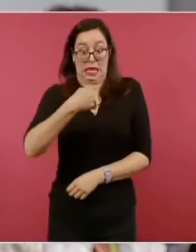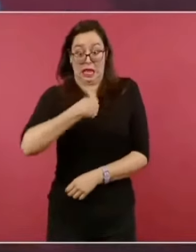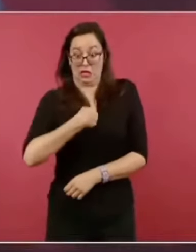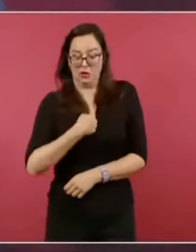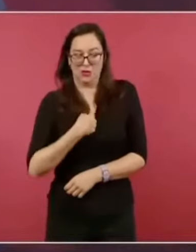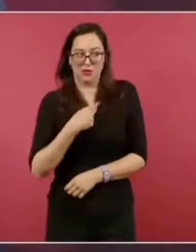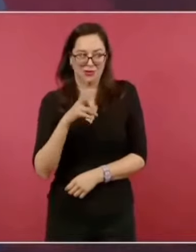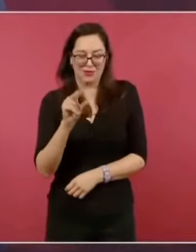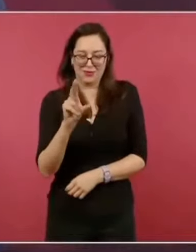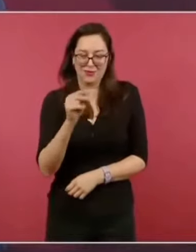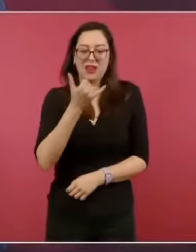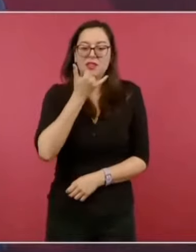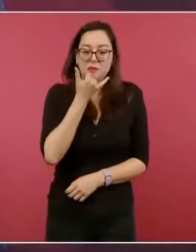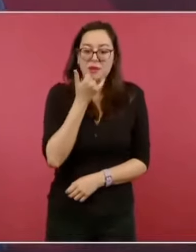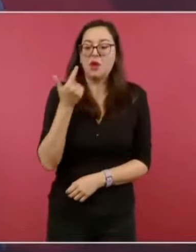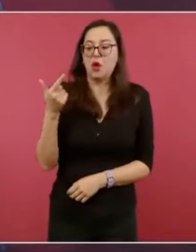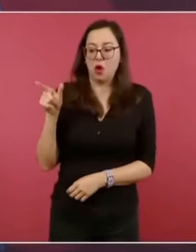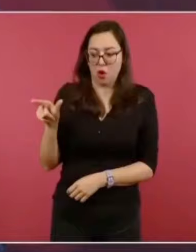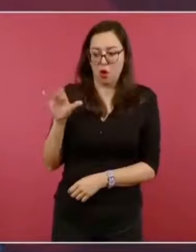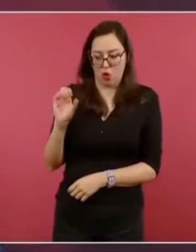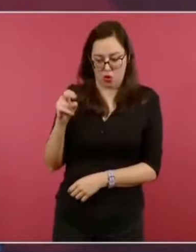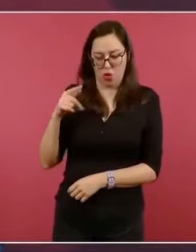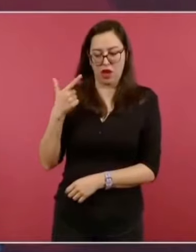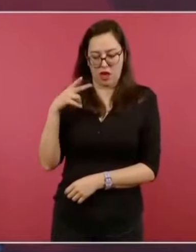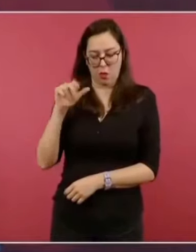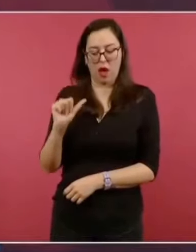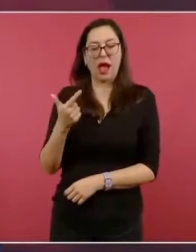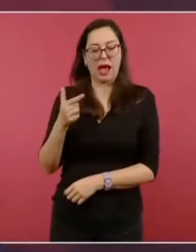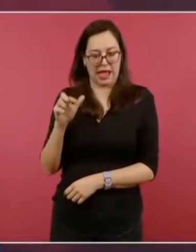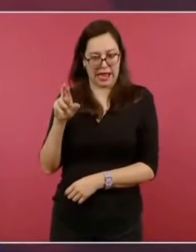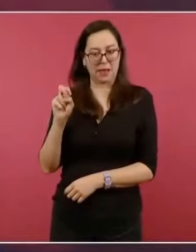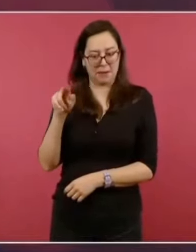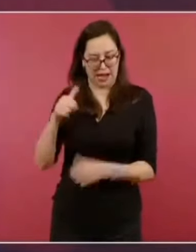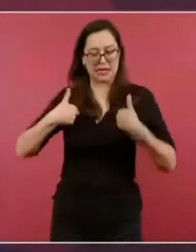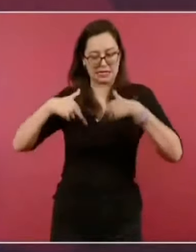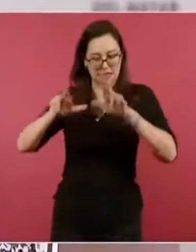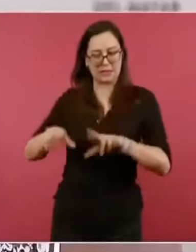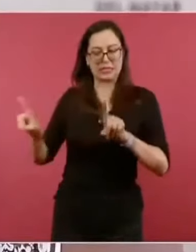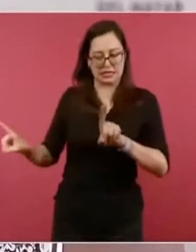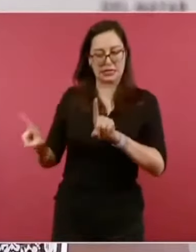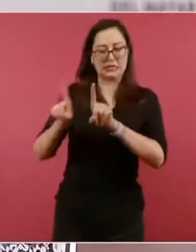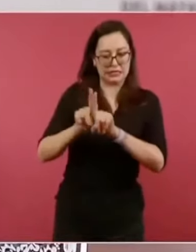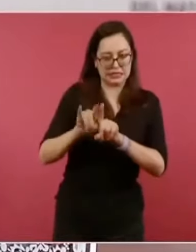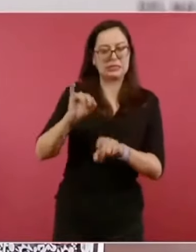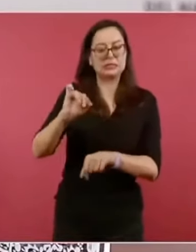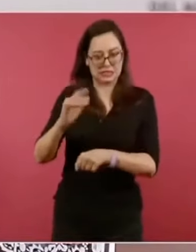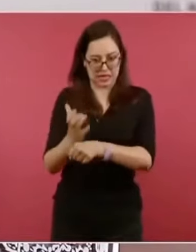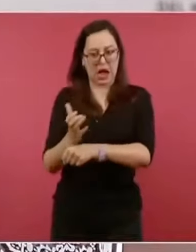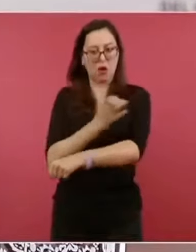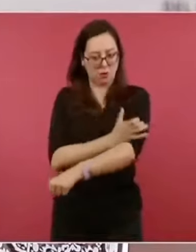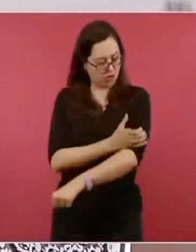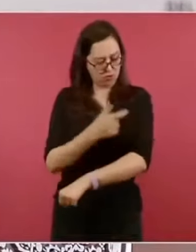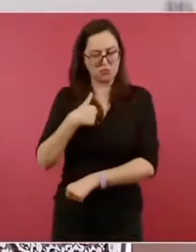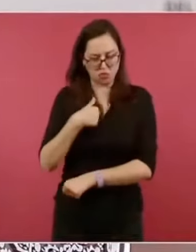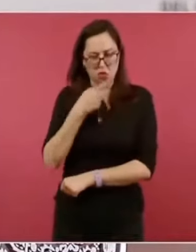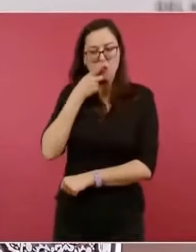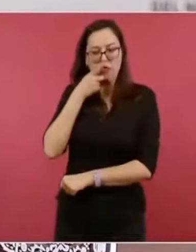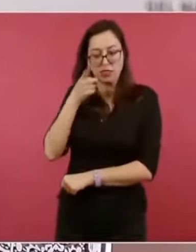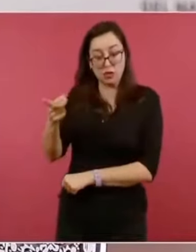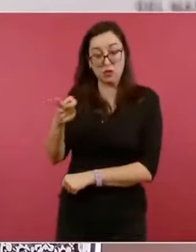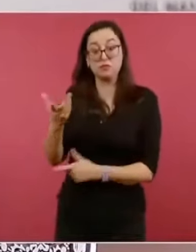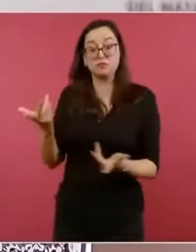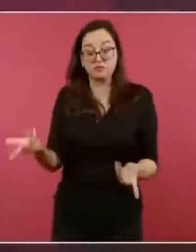pero Germán sí Germán s te acompaña y este Porque si es un problema a